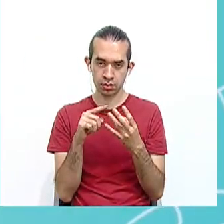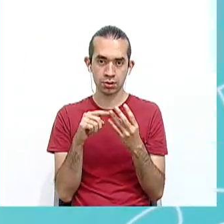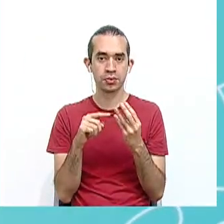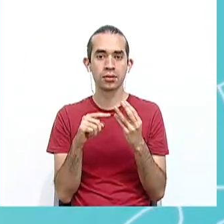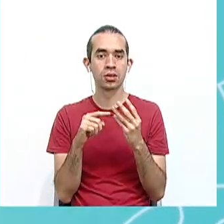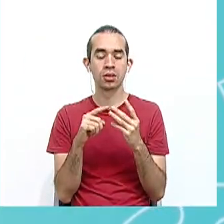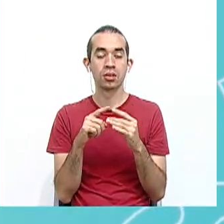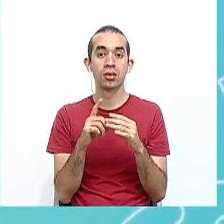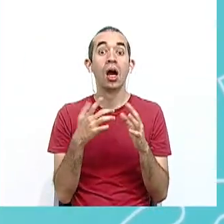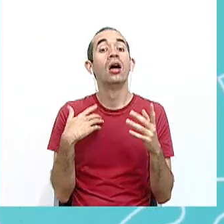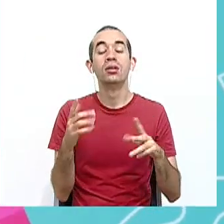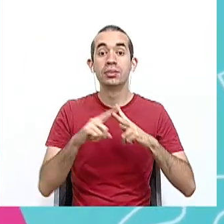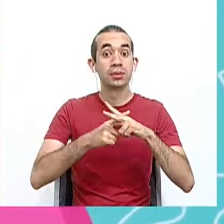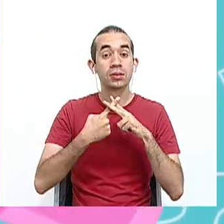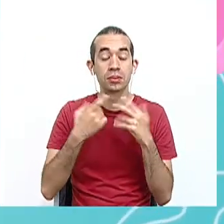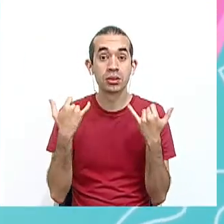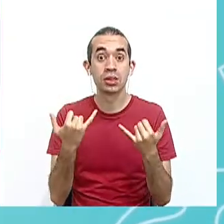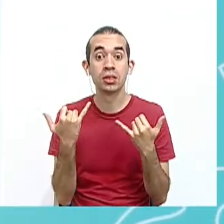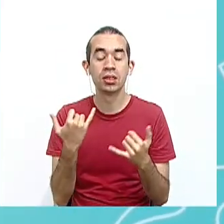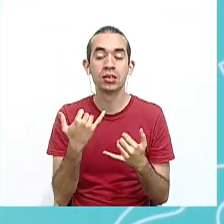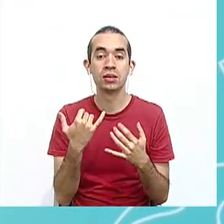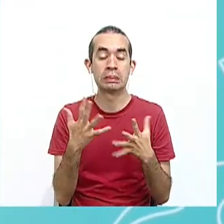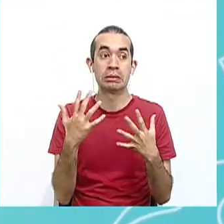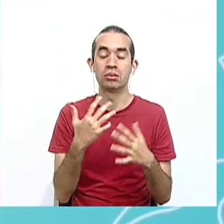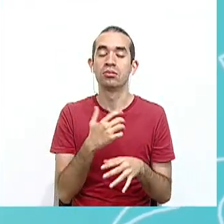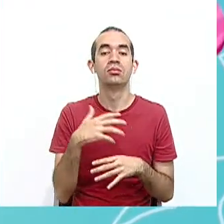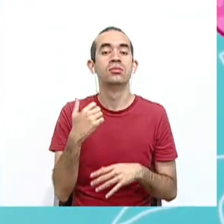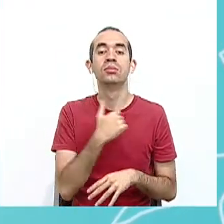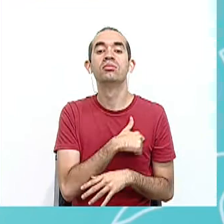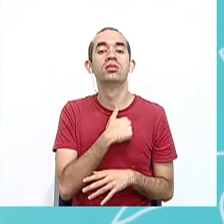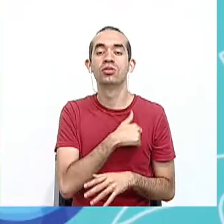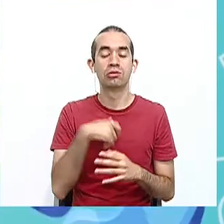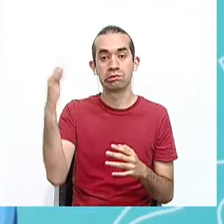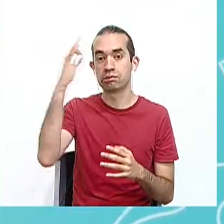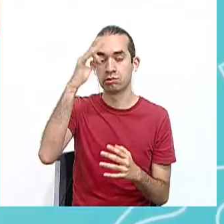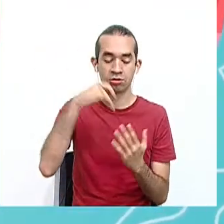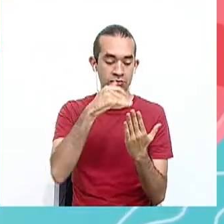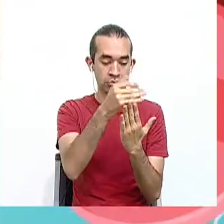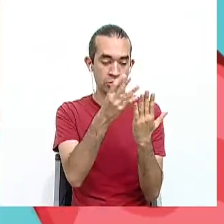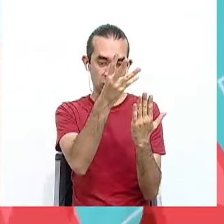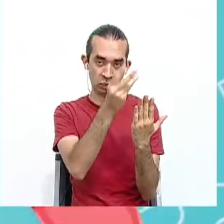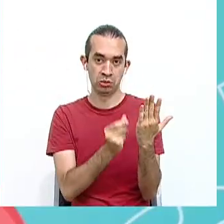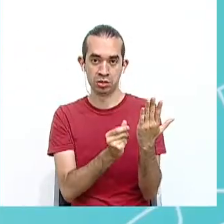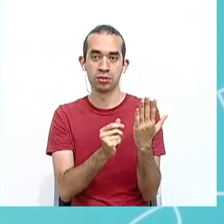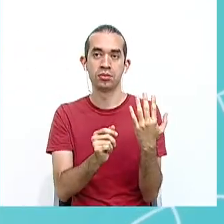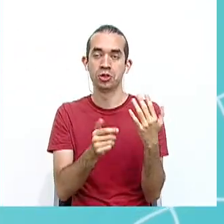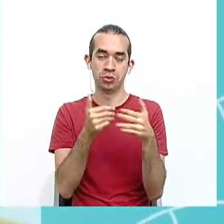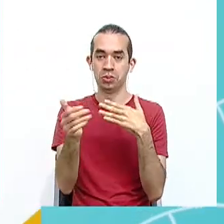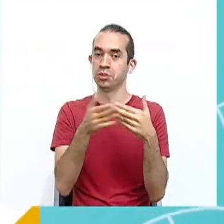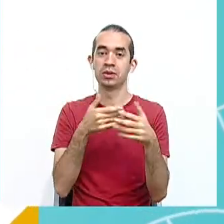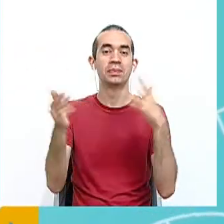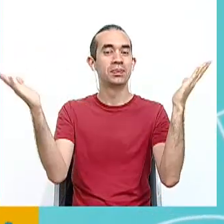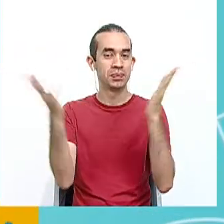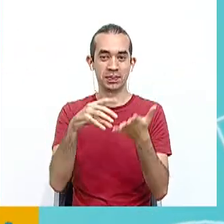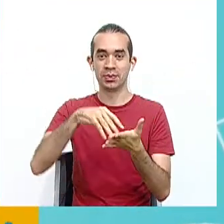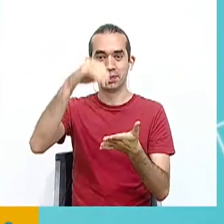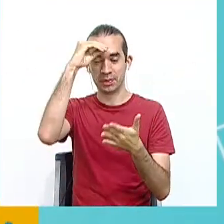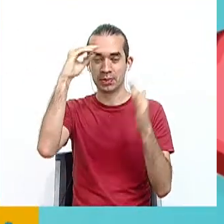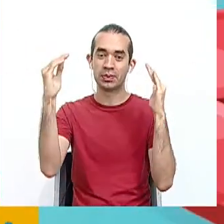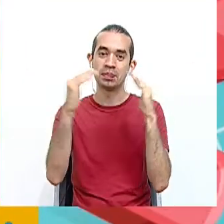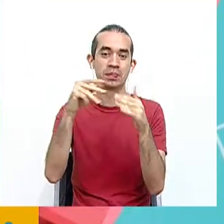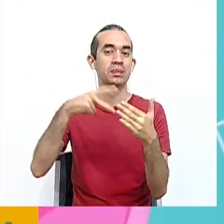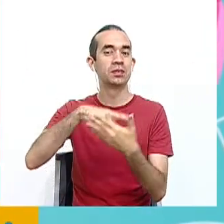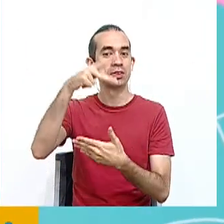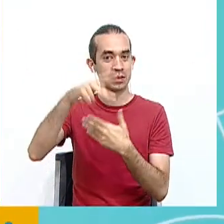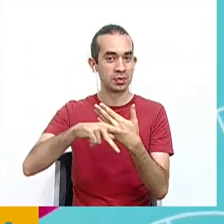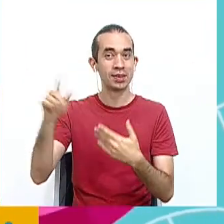Uy, ya empezamos. Perdón, chicos, me distraje porque estoy sacando unas cuentas, pero bienvenidos al programa Aprendo en Casa. Como todos